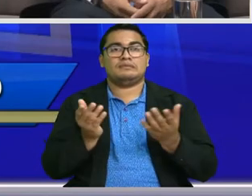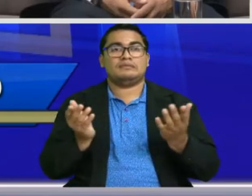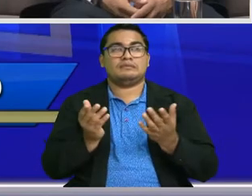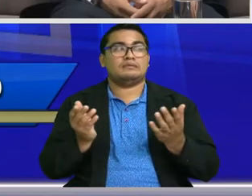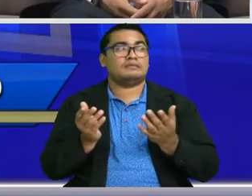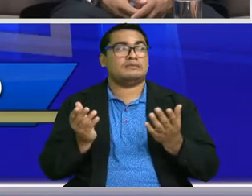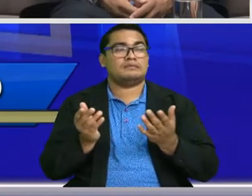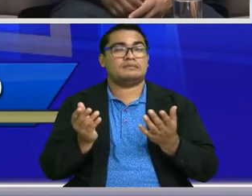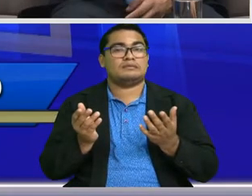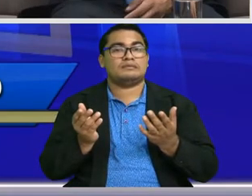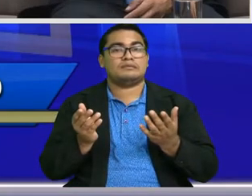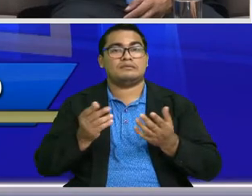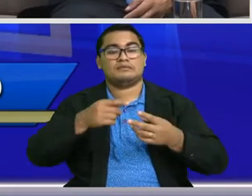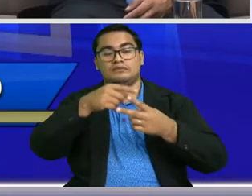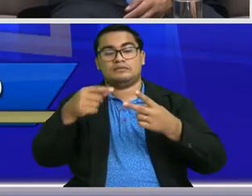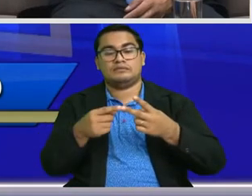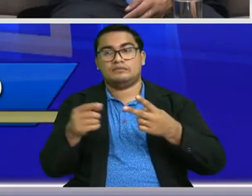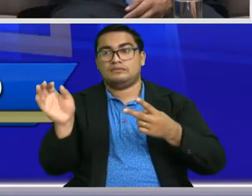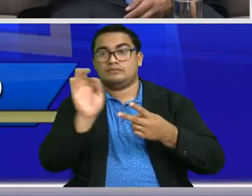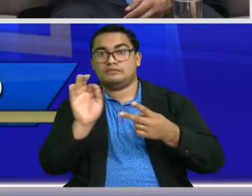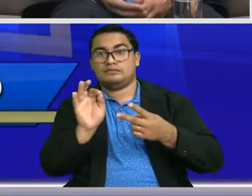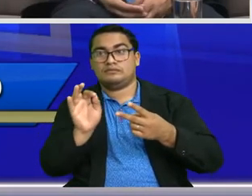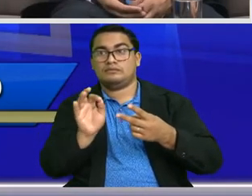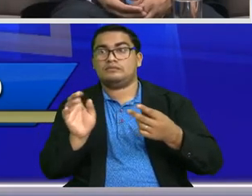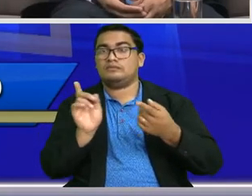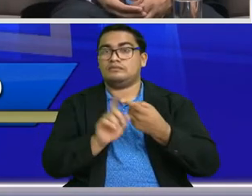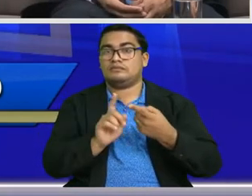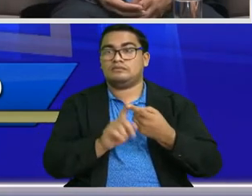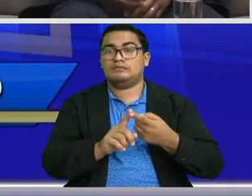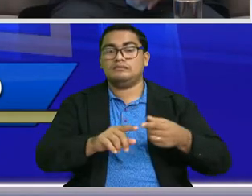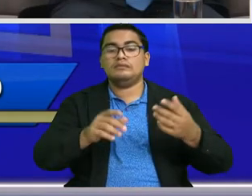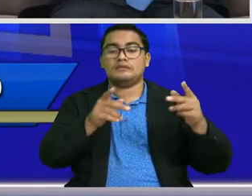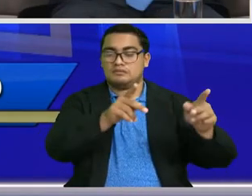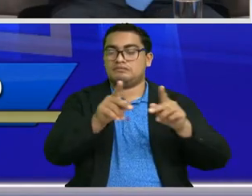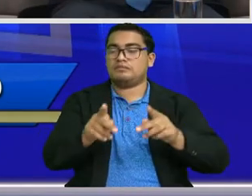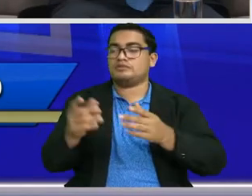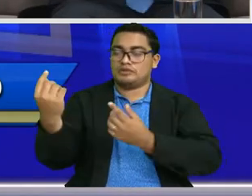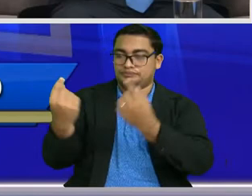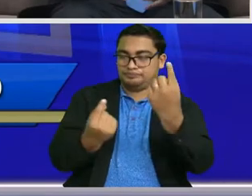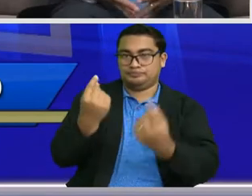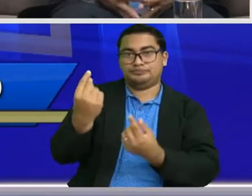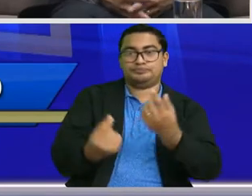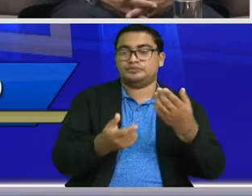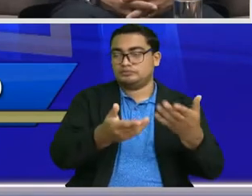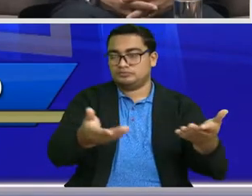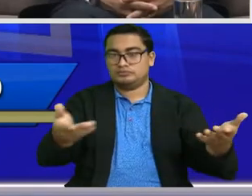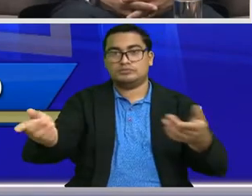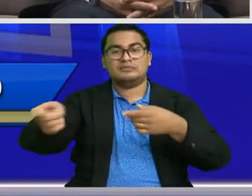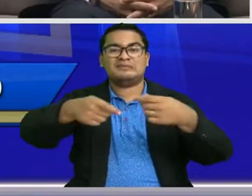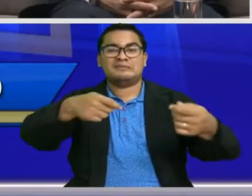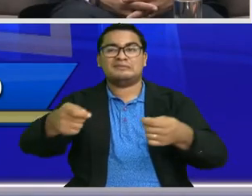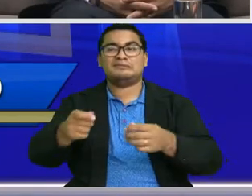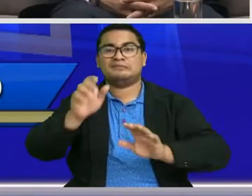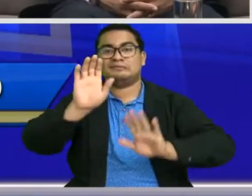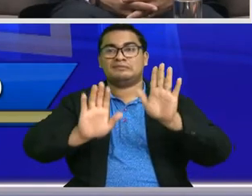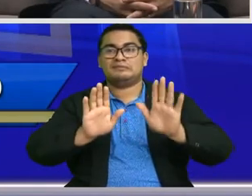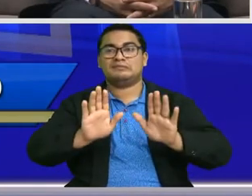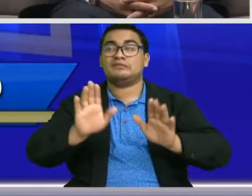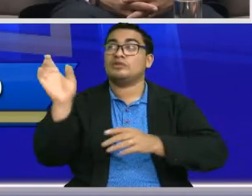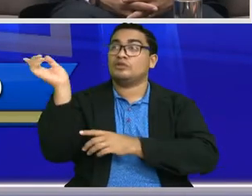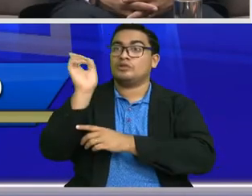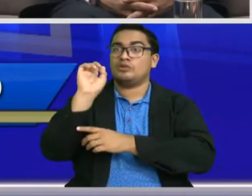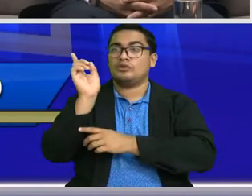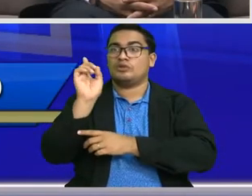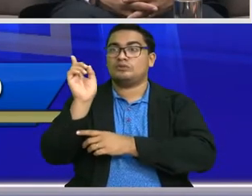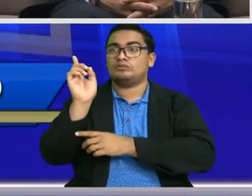los dos formatos. ¿Sí, sí? Vamos a garantizar la participación en físico de las personas que deseen llegar al Centro de Convenciones Crown